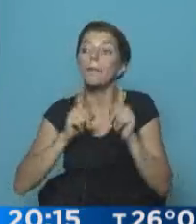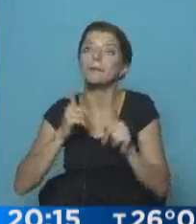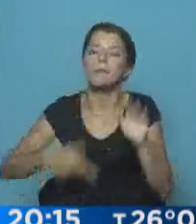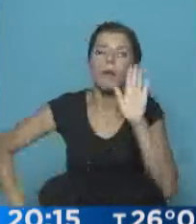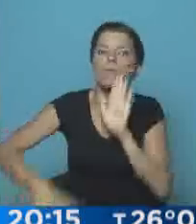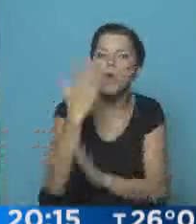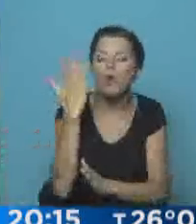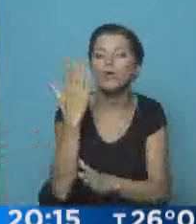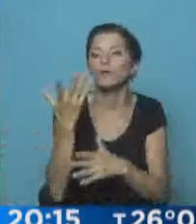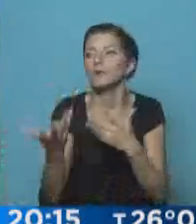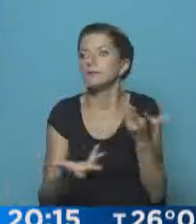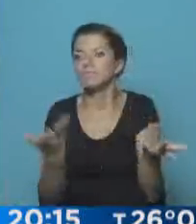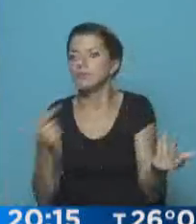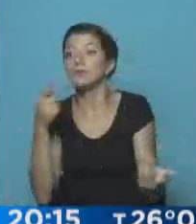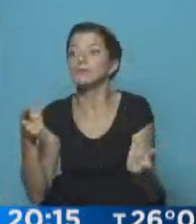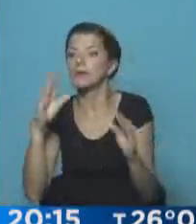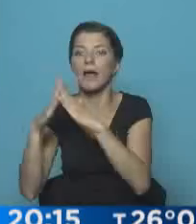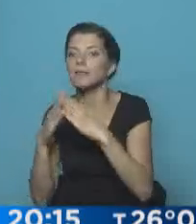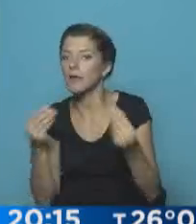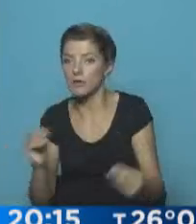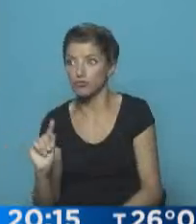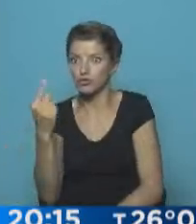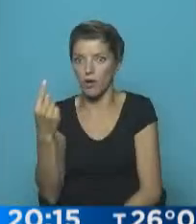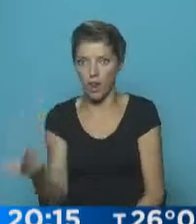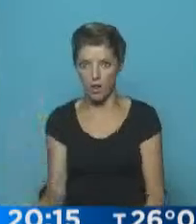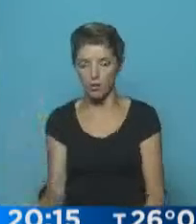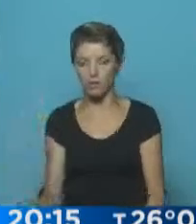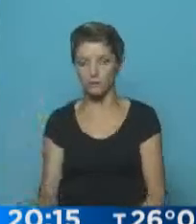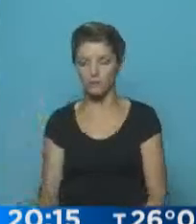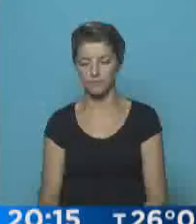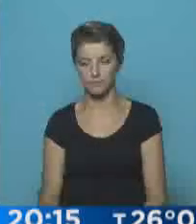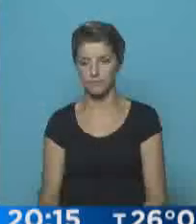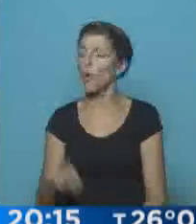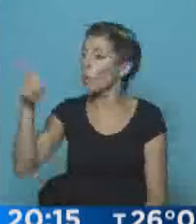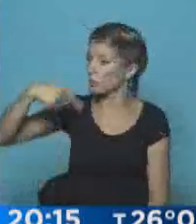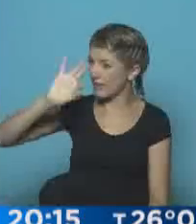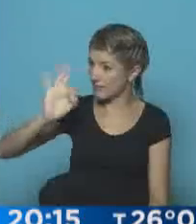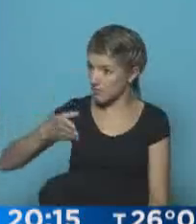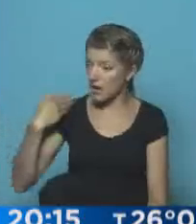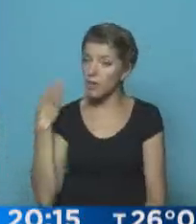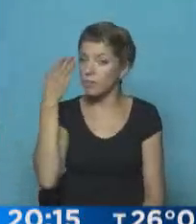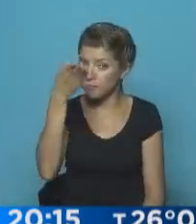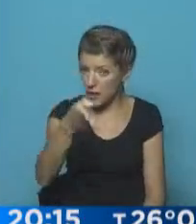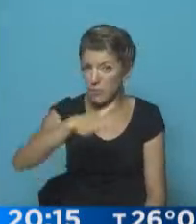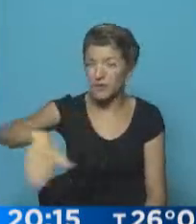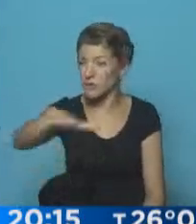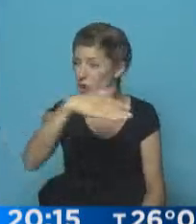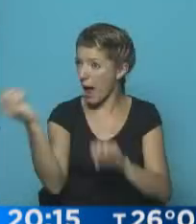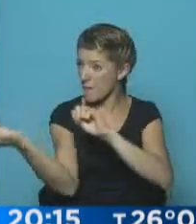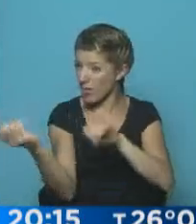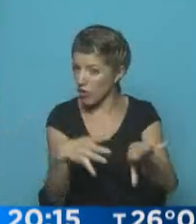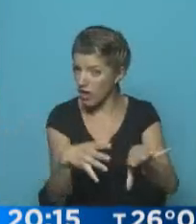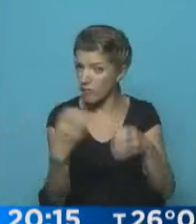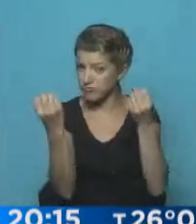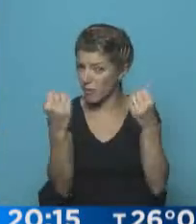centro de un cumpleaños y ¿qué hacemos? La casa queda sola. ¿Y ustedes sabían ir hasta el lugar, hasta ya que está abandonado ese lugar? Nosotros, o sea, siempre,